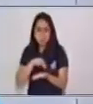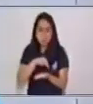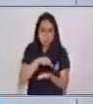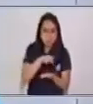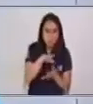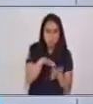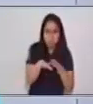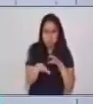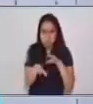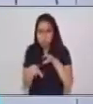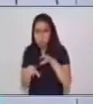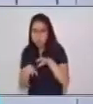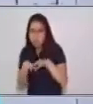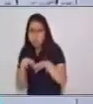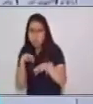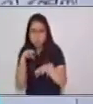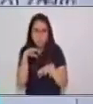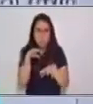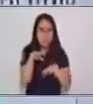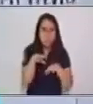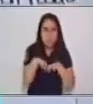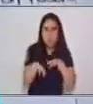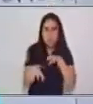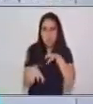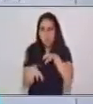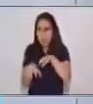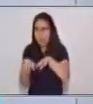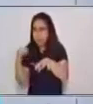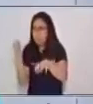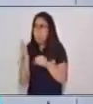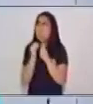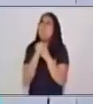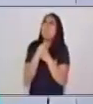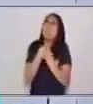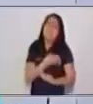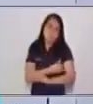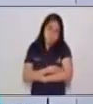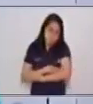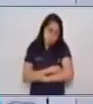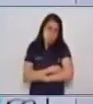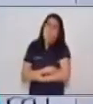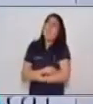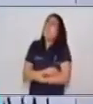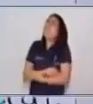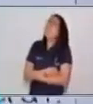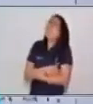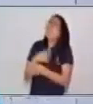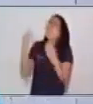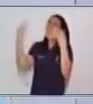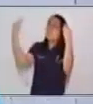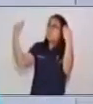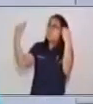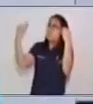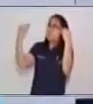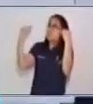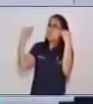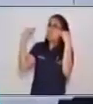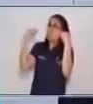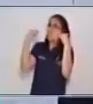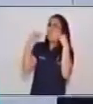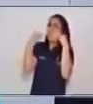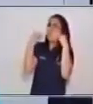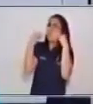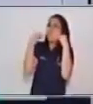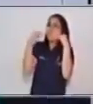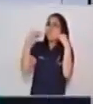100 cuellos inhalantes como un bosque sacudido. Bajó un buey su aliento al rostro y se lo